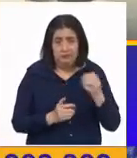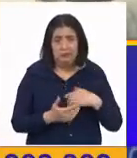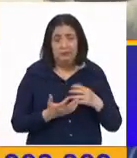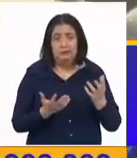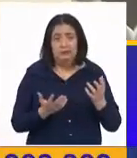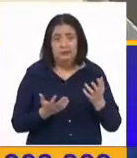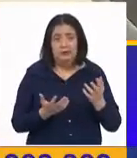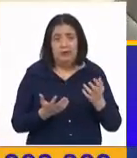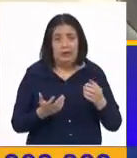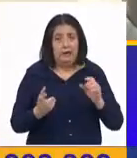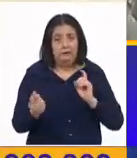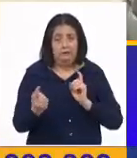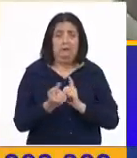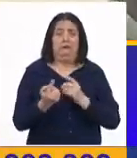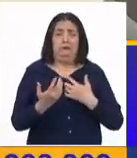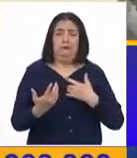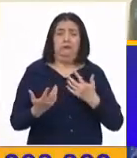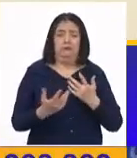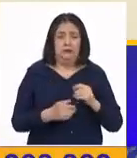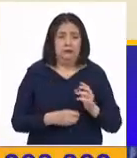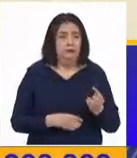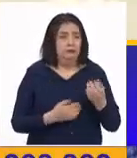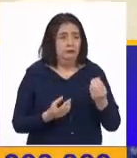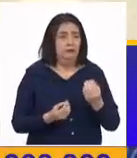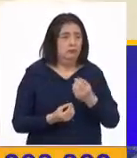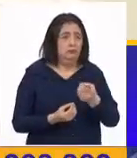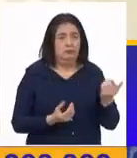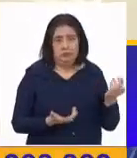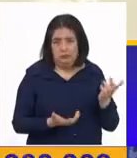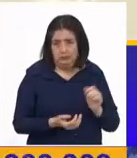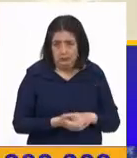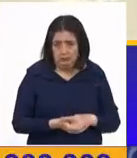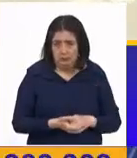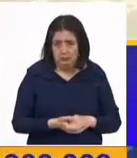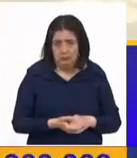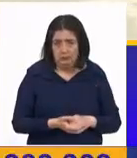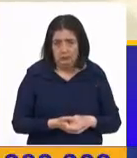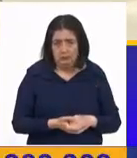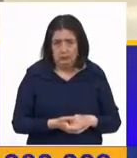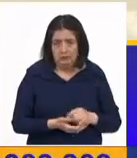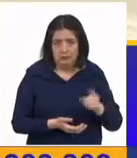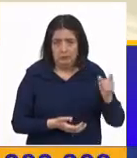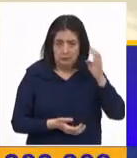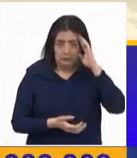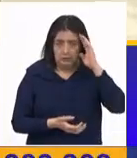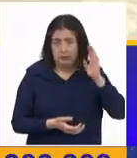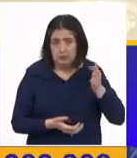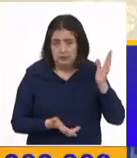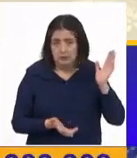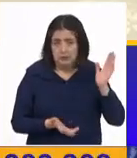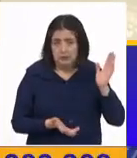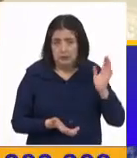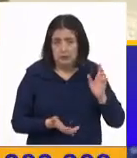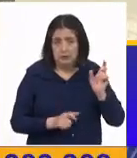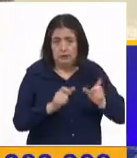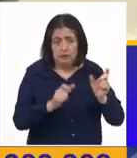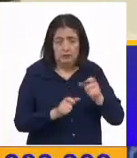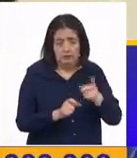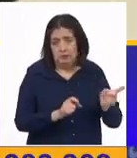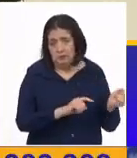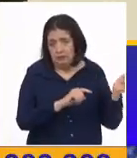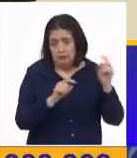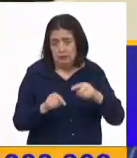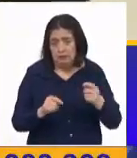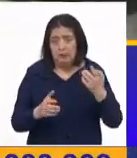nos atienden así, imagínense cómo atiende esta mayor a la... personas que